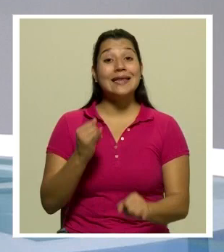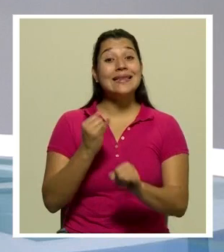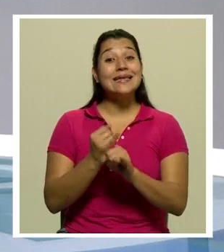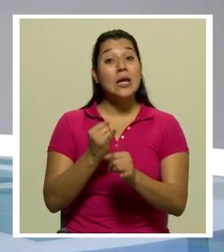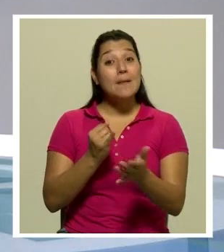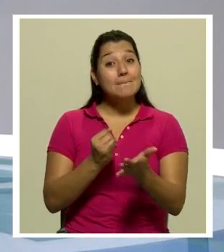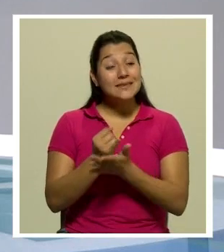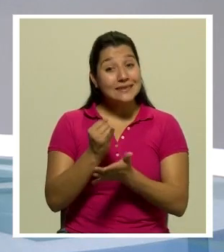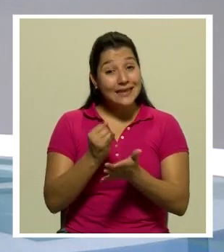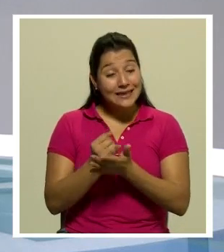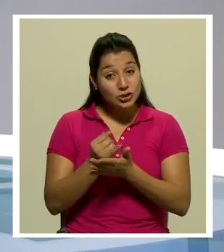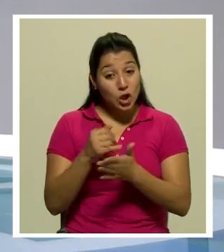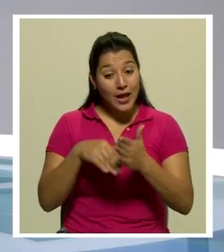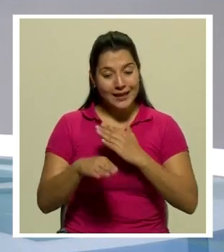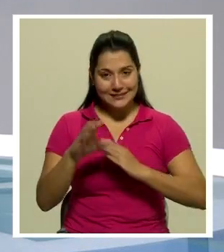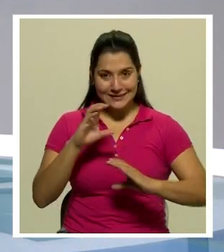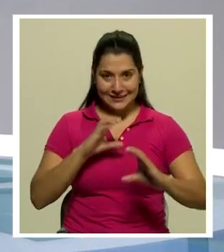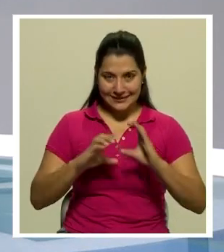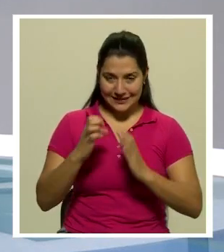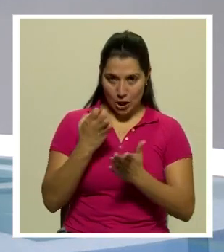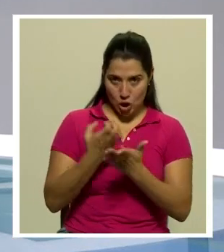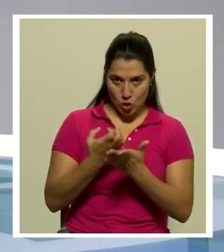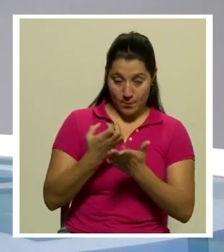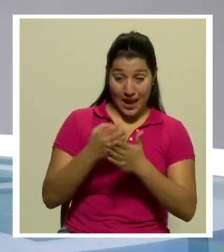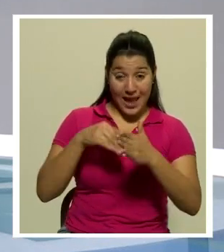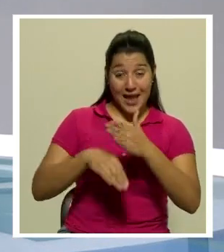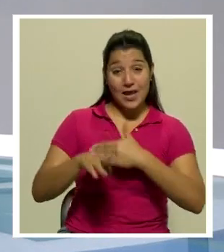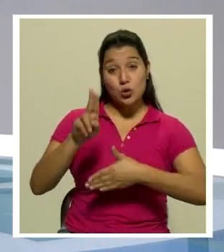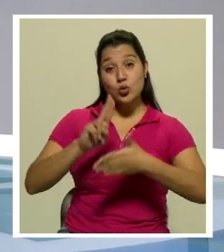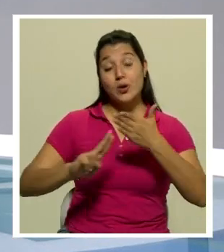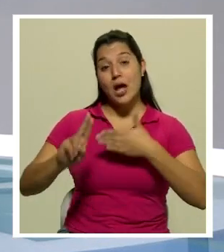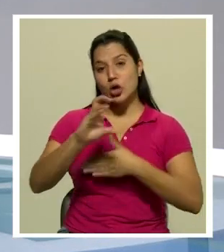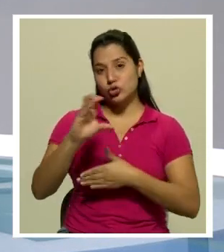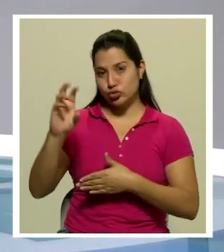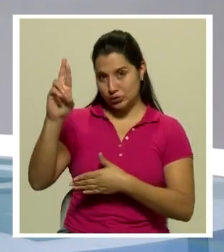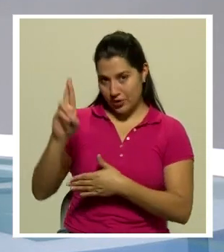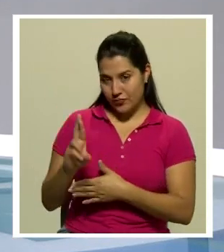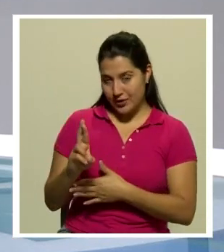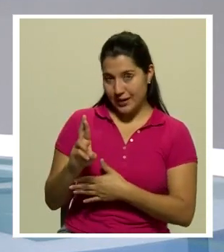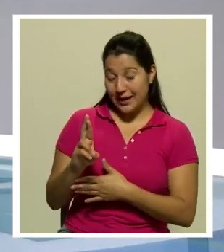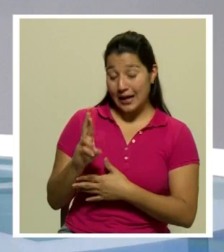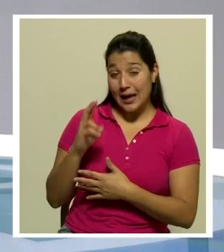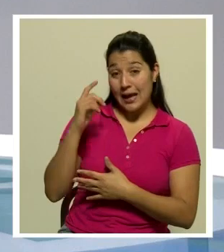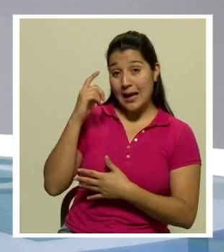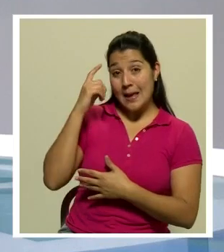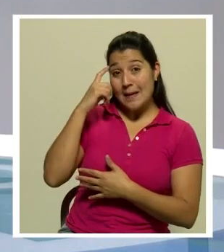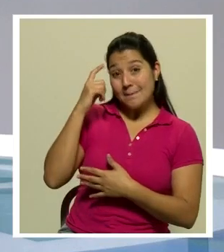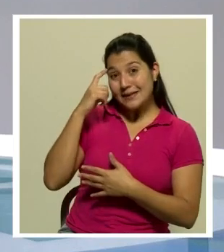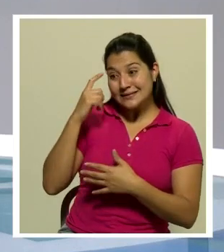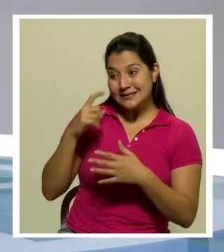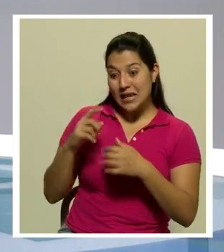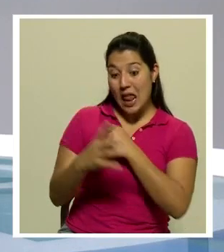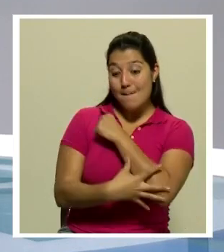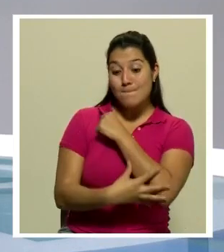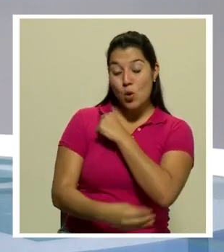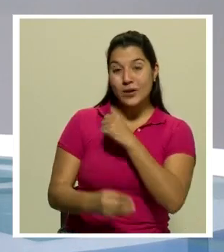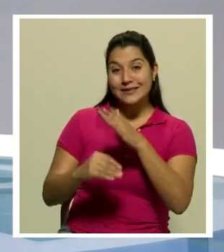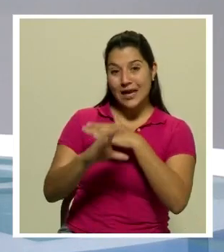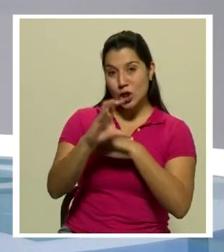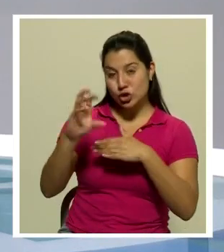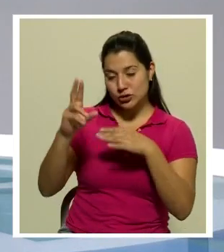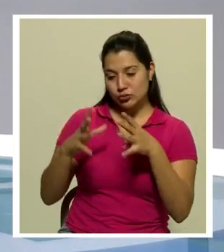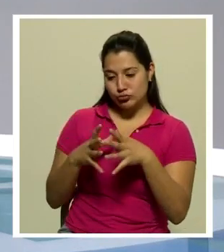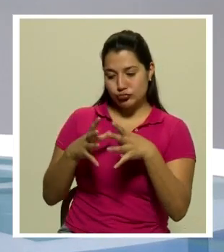de Investigaciones en Ciencias Económicas de la Universidad de Costa Rica prevé un incremento en la pobreza del país y una